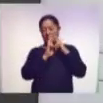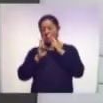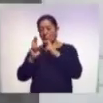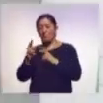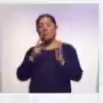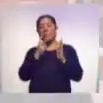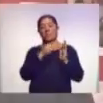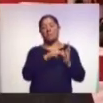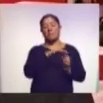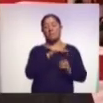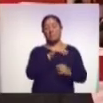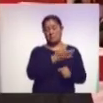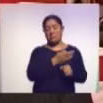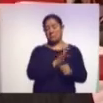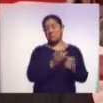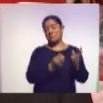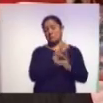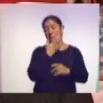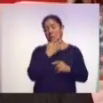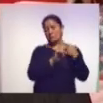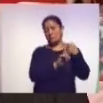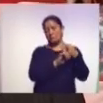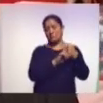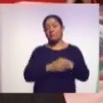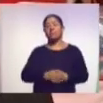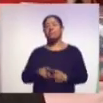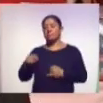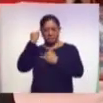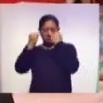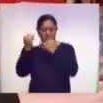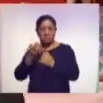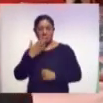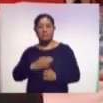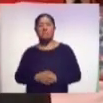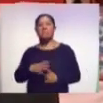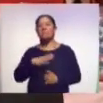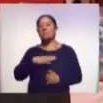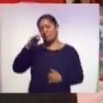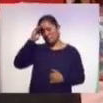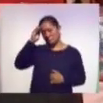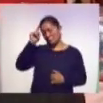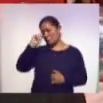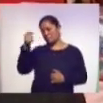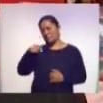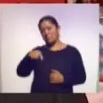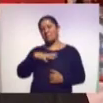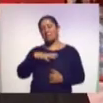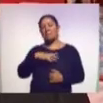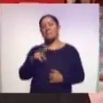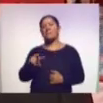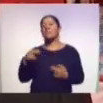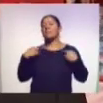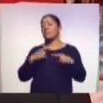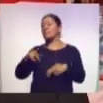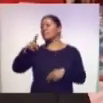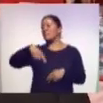fueron positivos. Innovaciones nuevas, tenemos que hacerlo. Tenemos pensado darle herramientas tecnológicas a los técnicos docentes